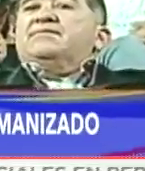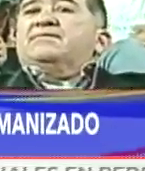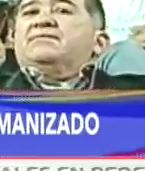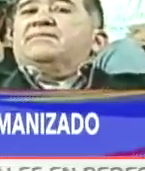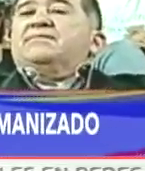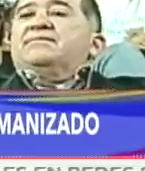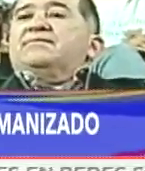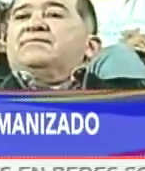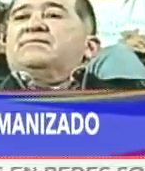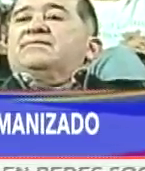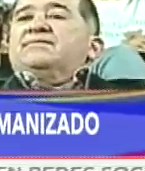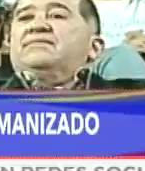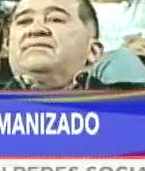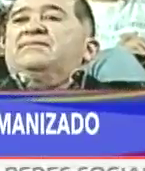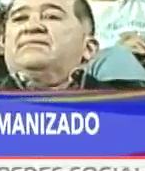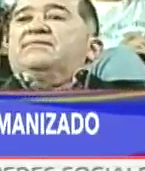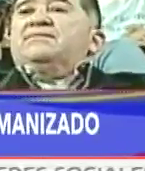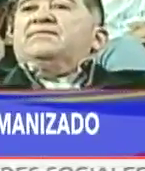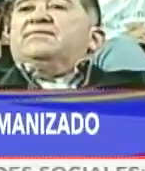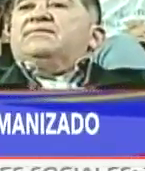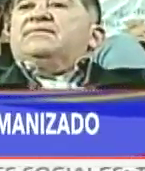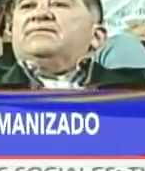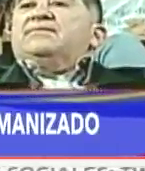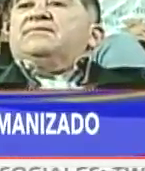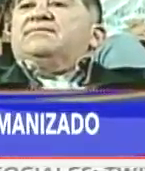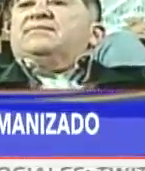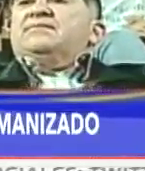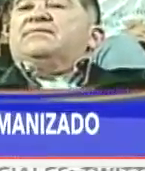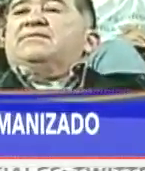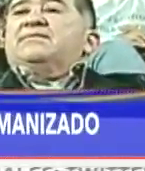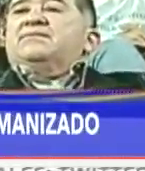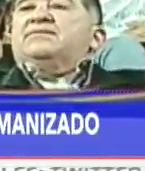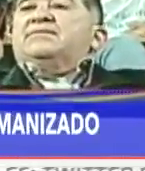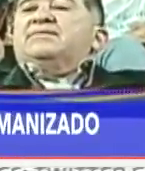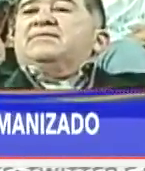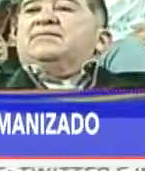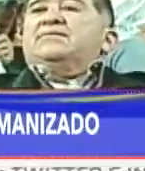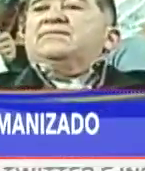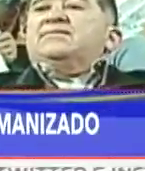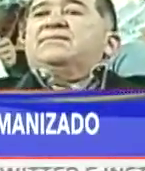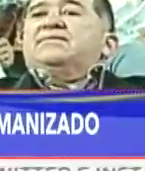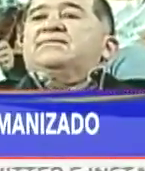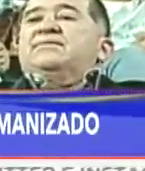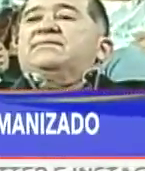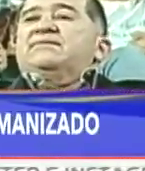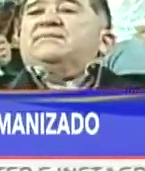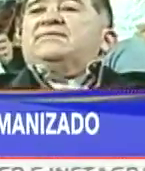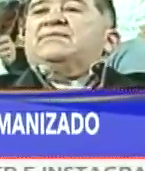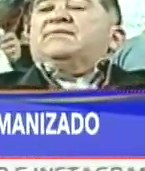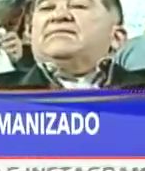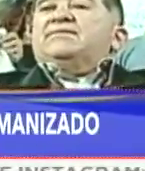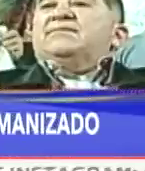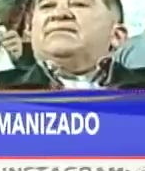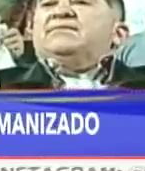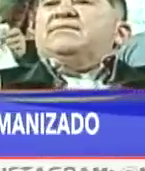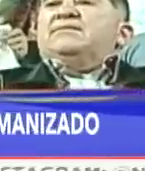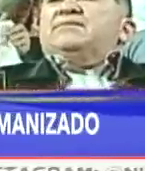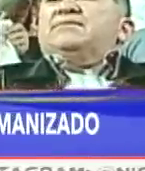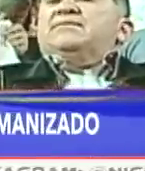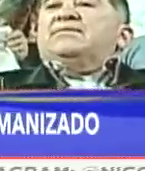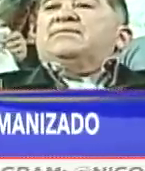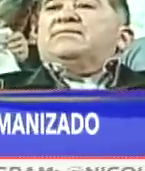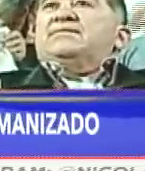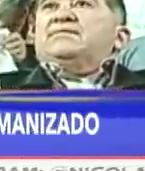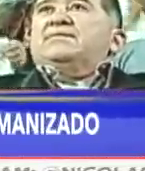humanizado y de la lactancia van a amamantar ser los libertadores